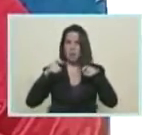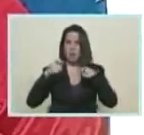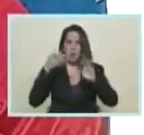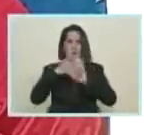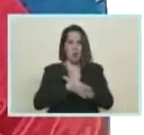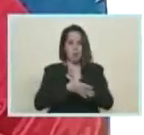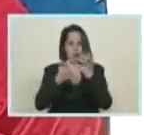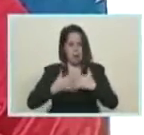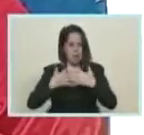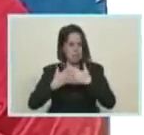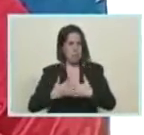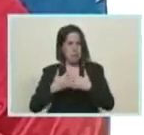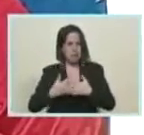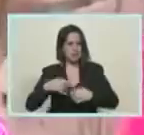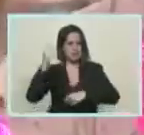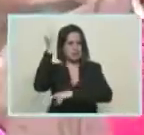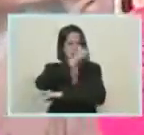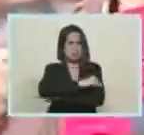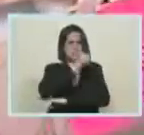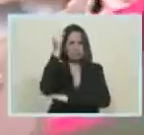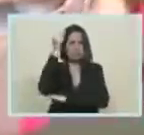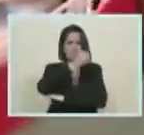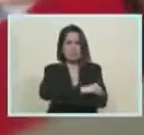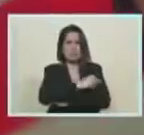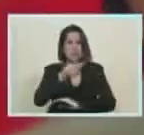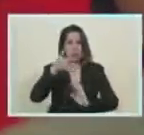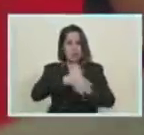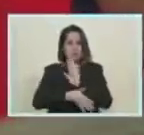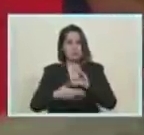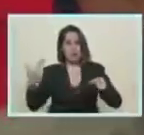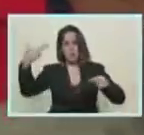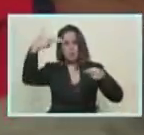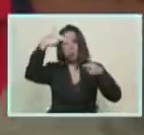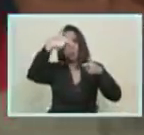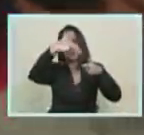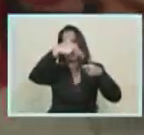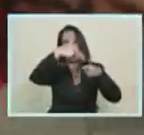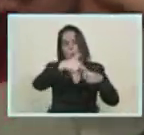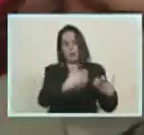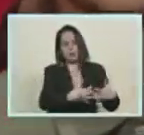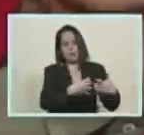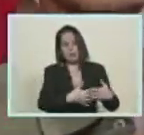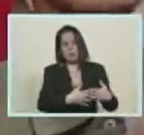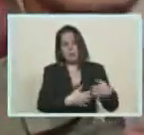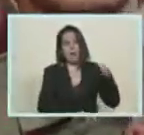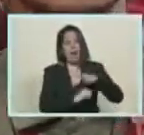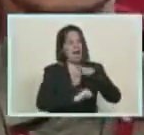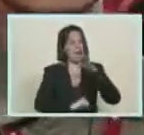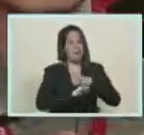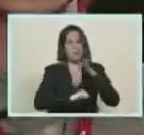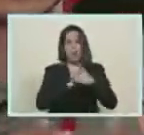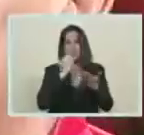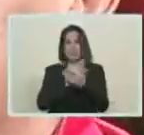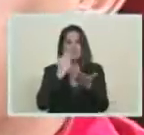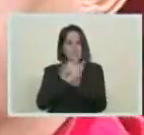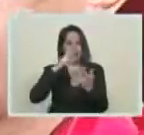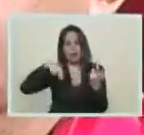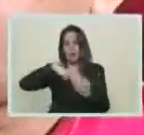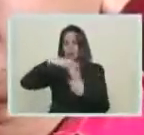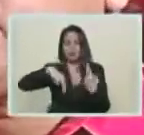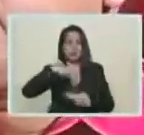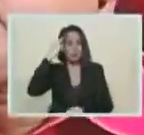trabajadores de las refinerías, de los trabajadores de los centros de llenado, a la revolución bolivariana, al comandante